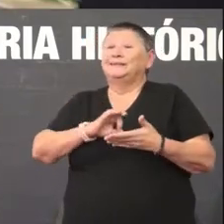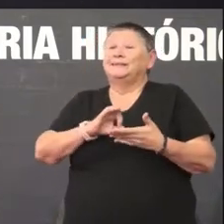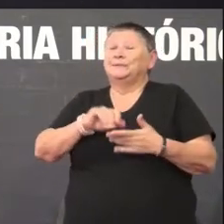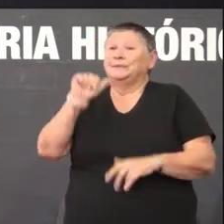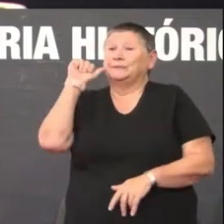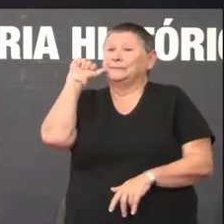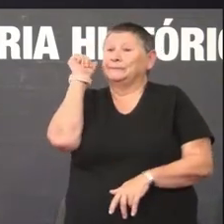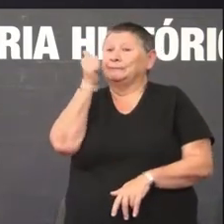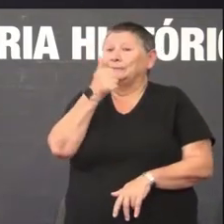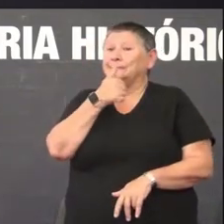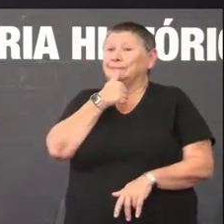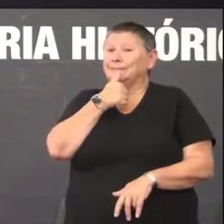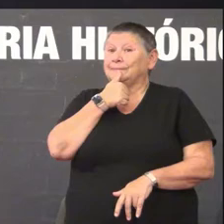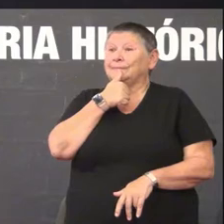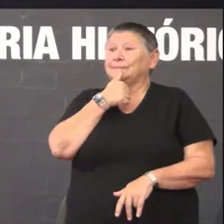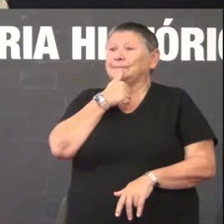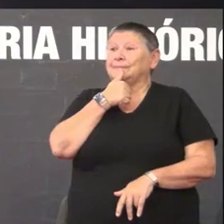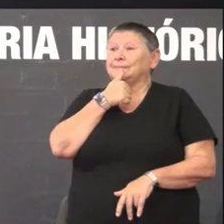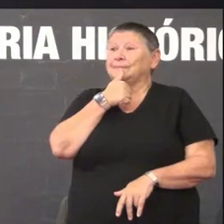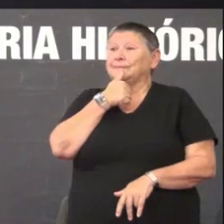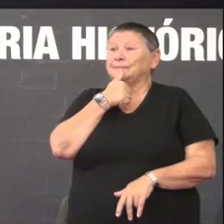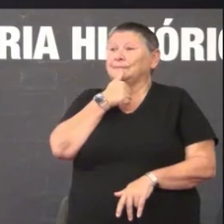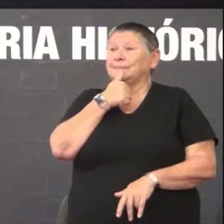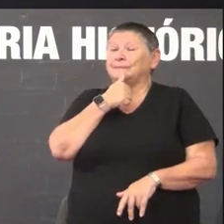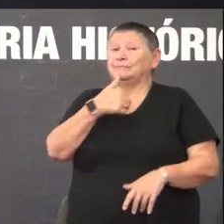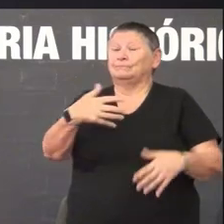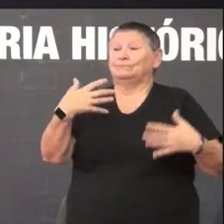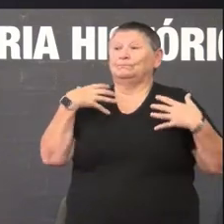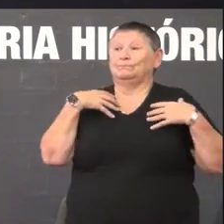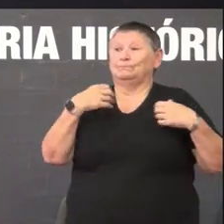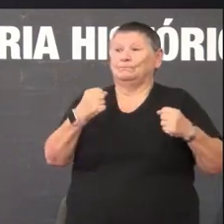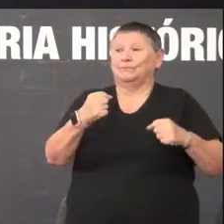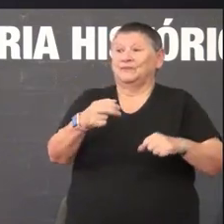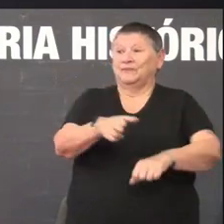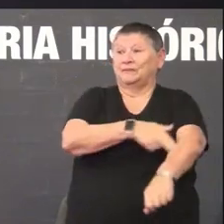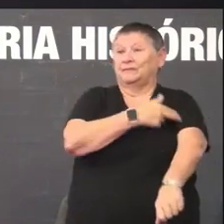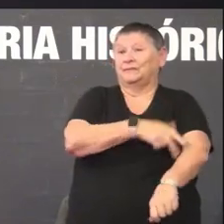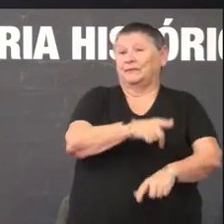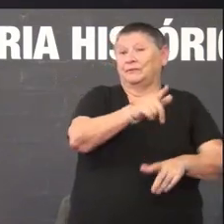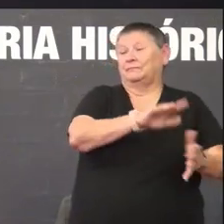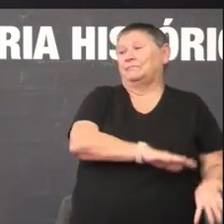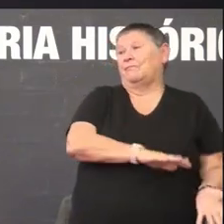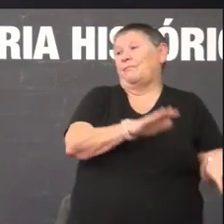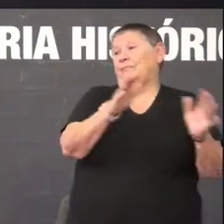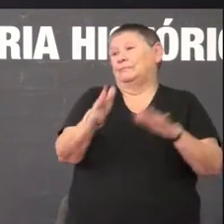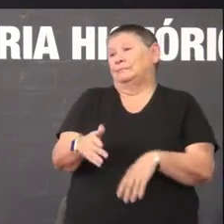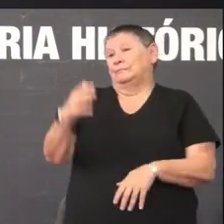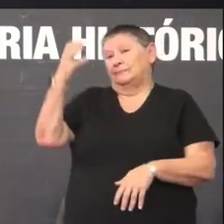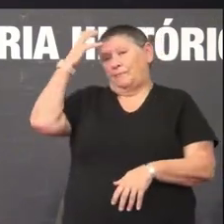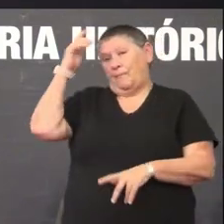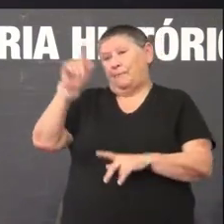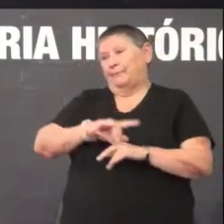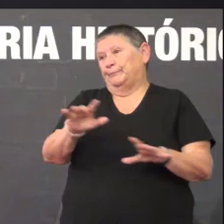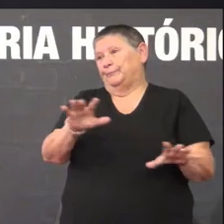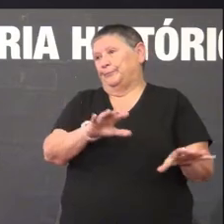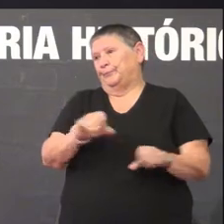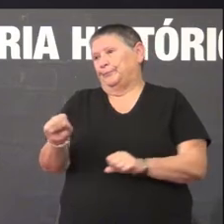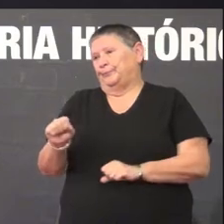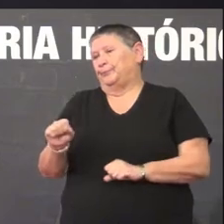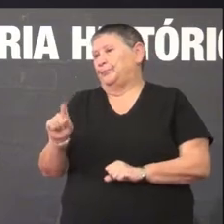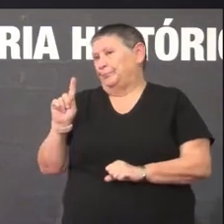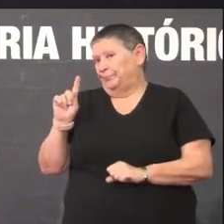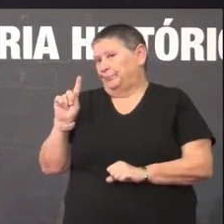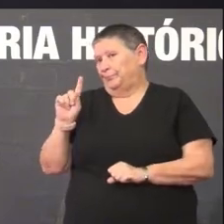que pasa de depender de Franco pasa a estar cerca del rey. El rey se los gana. Esto es muy